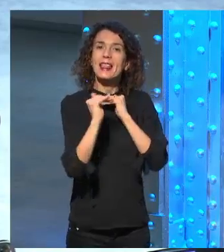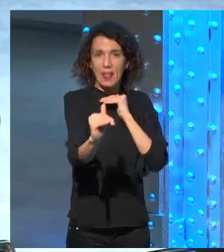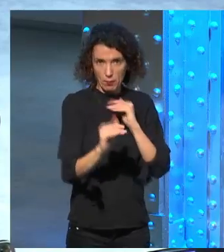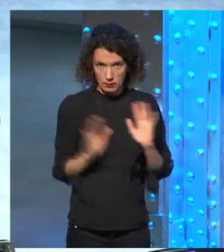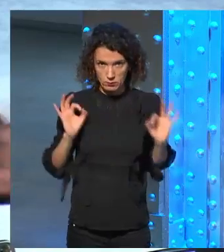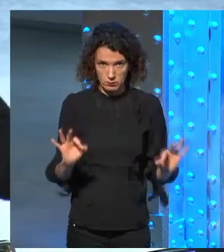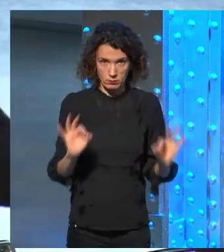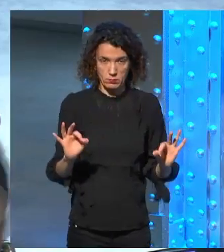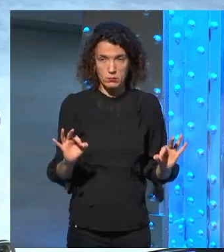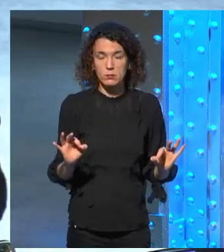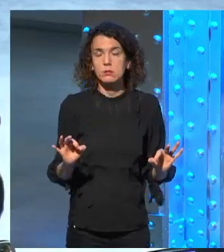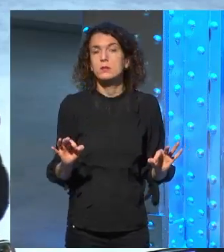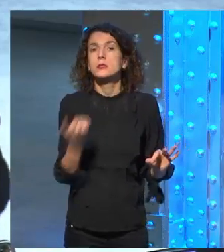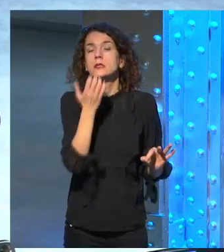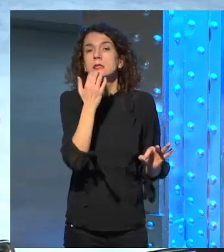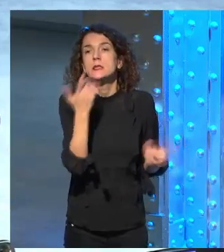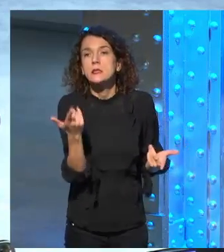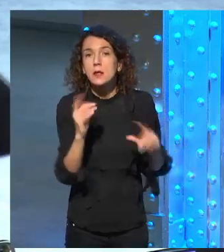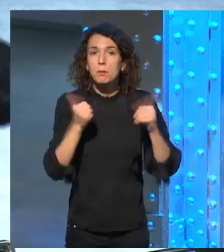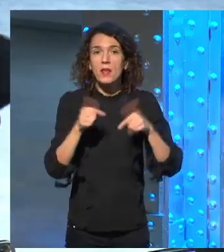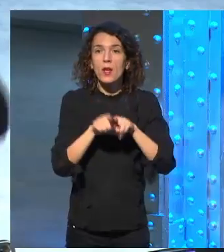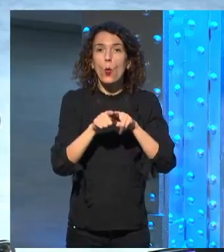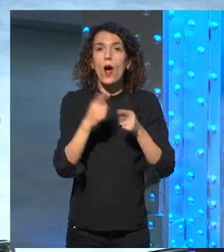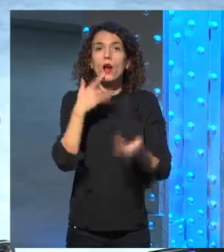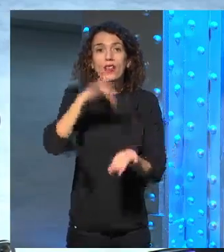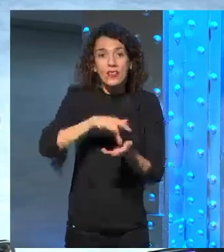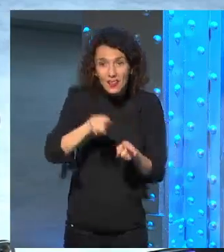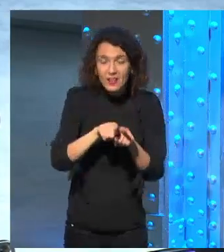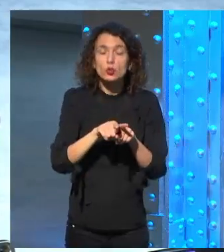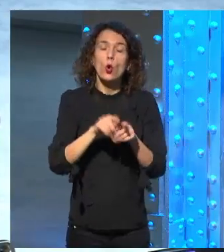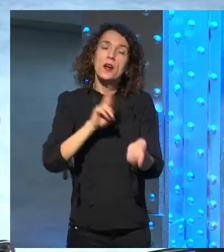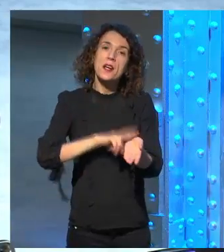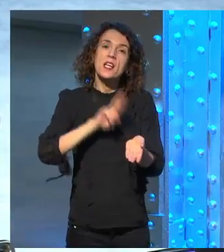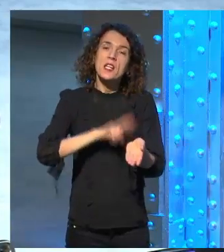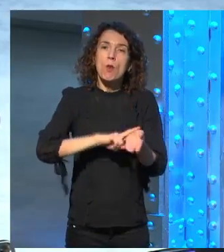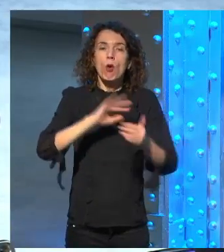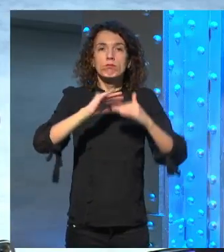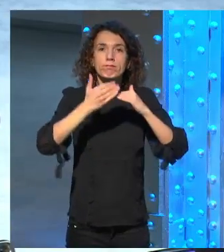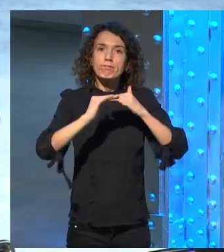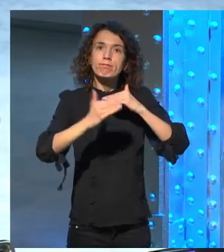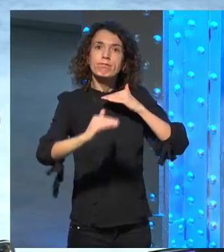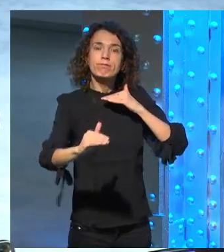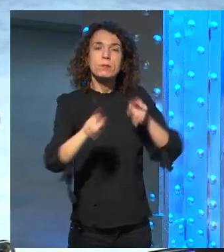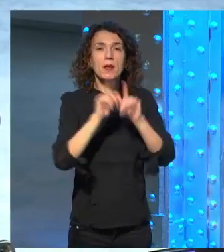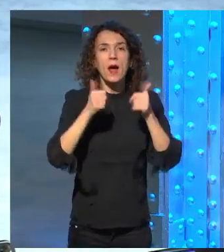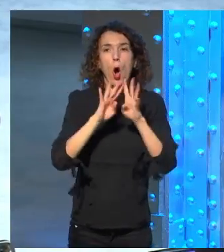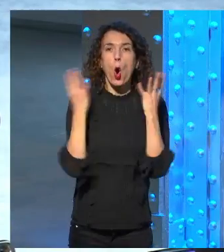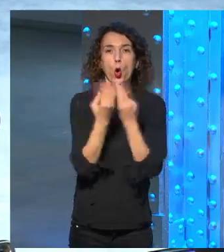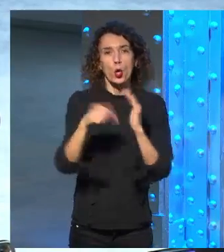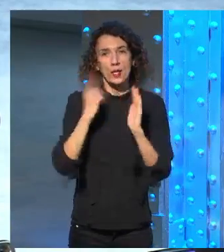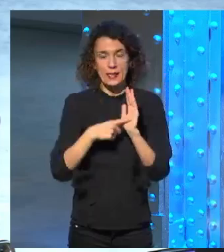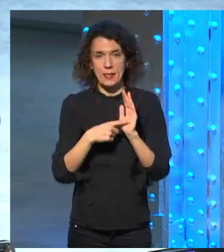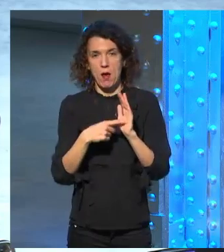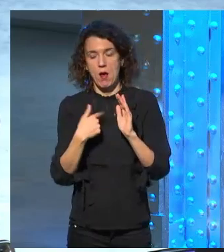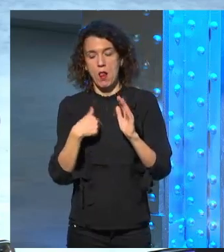ser estable. En cuanto él empieza a flotar encima de ese ritmo, la orquesta y yo pues